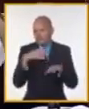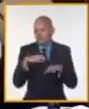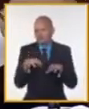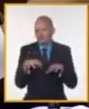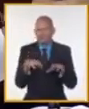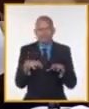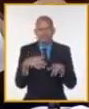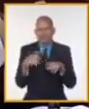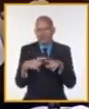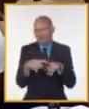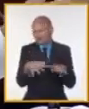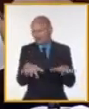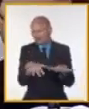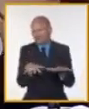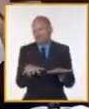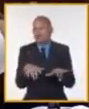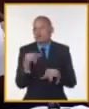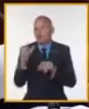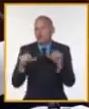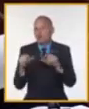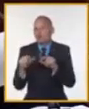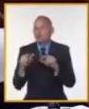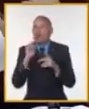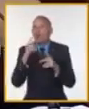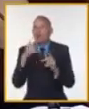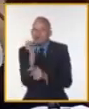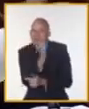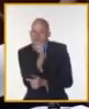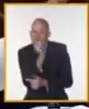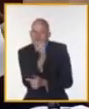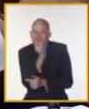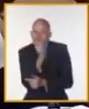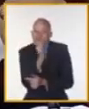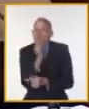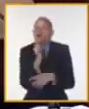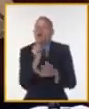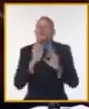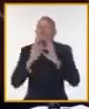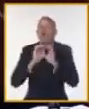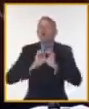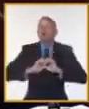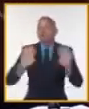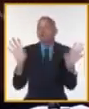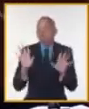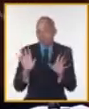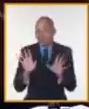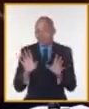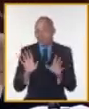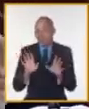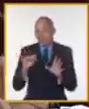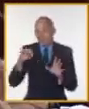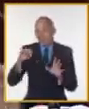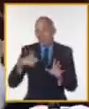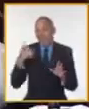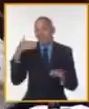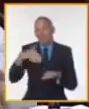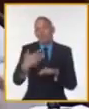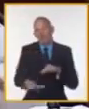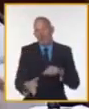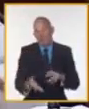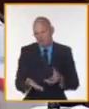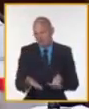hay organizaciones de la comunidad que desde el primer momento pudieran estar ya dando información, aunque el medio de comunicación no se